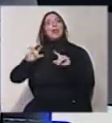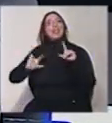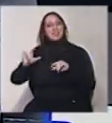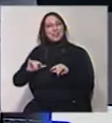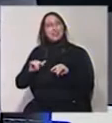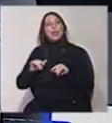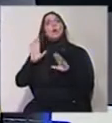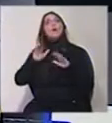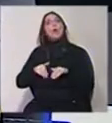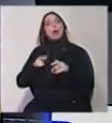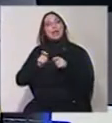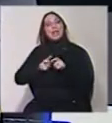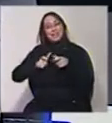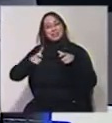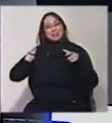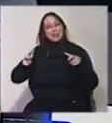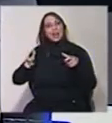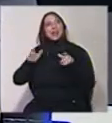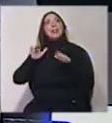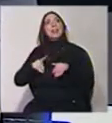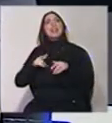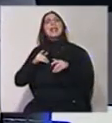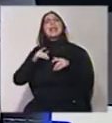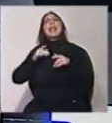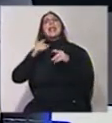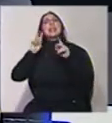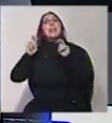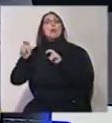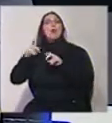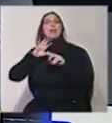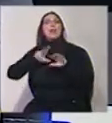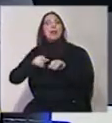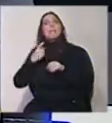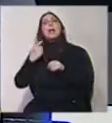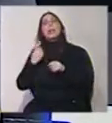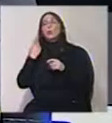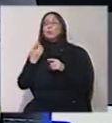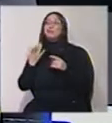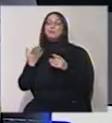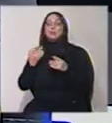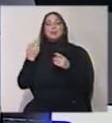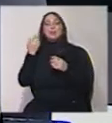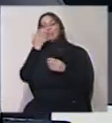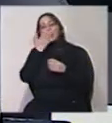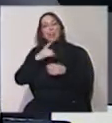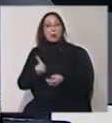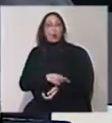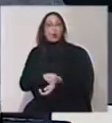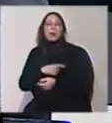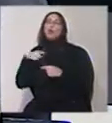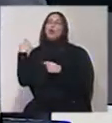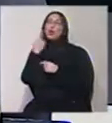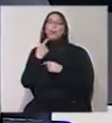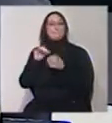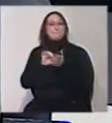con relación al crecimiento de determinada tipología delictiva. Claro. Pero hay una maldita costumbre en este país, por ejemplo, en todos los países, pero a mí el